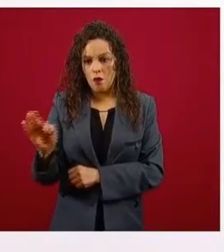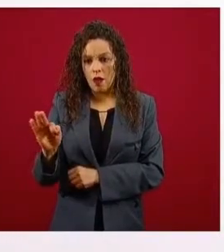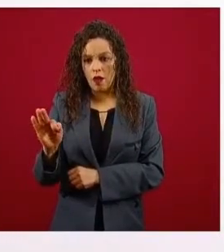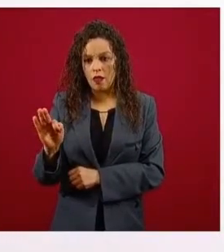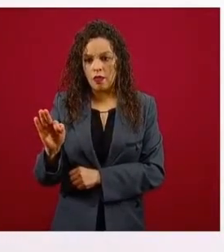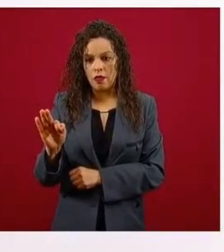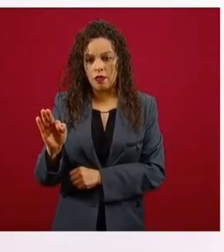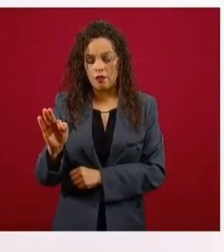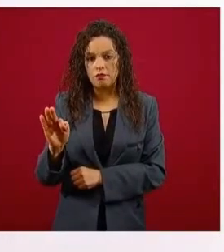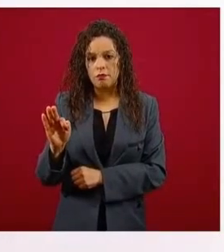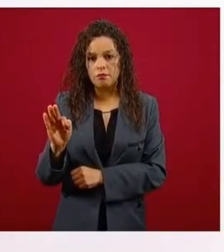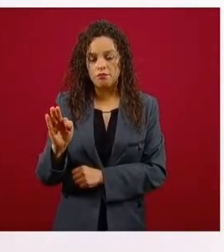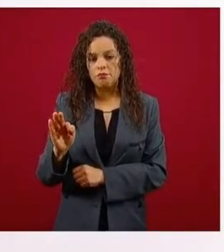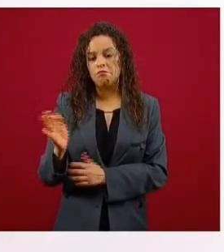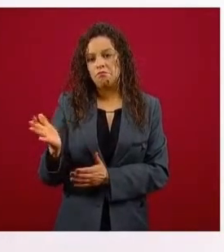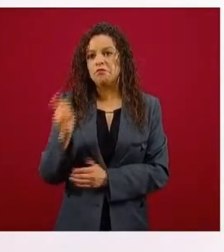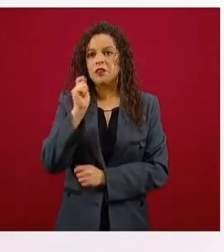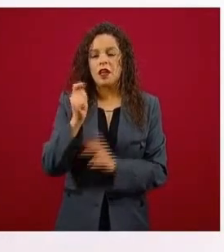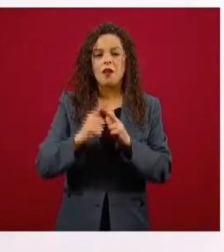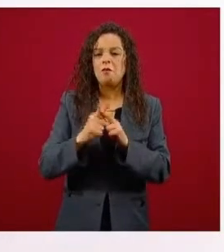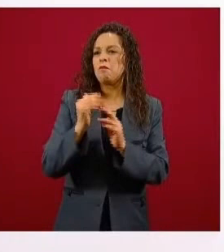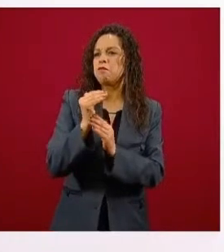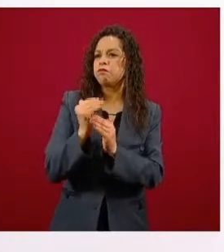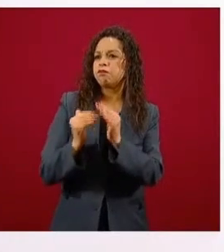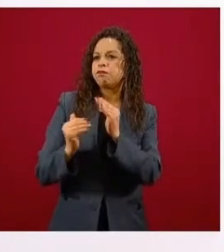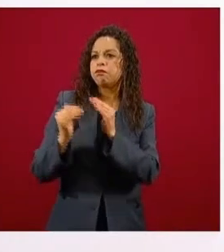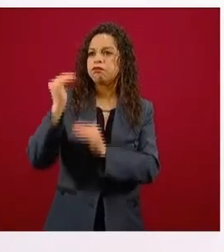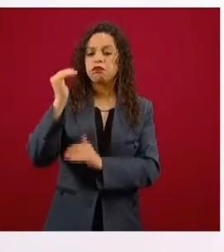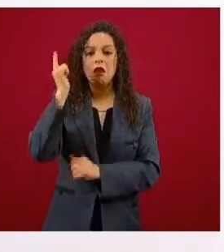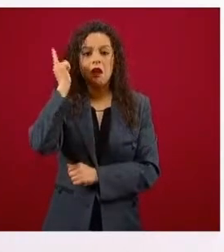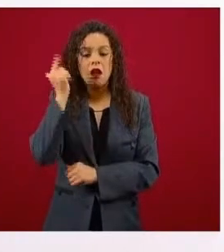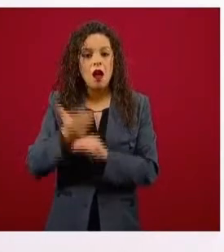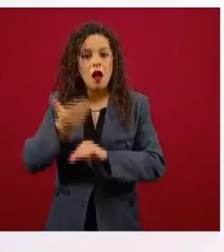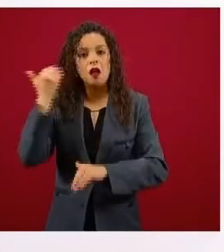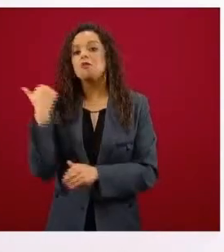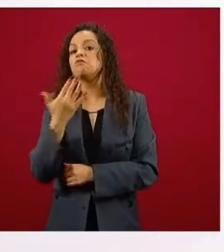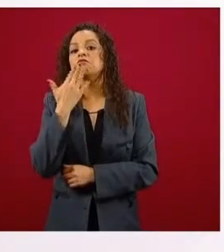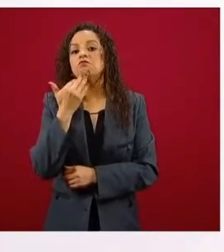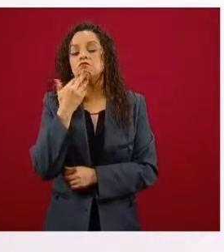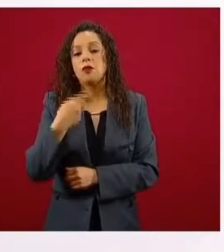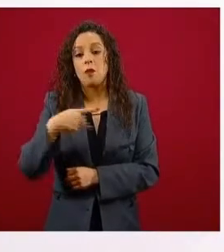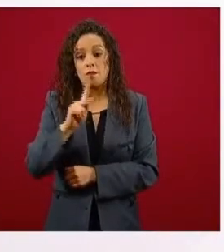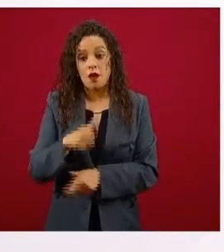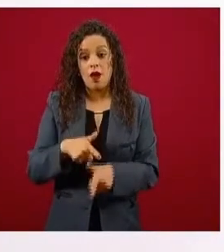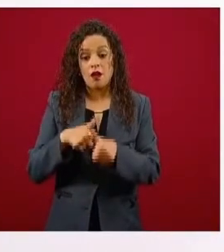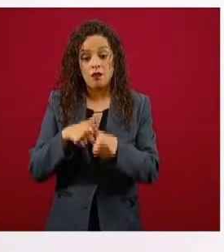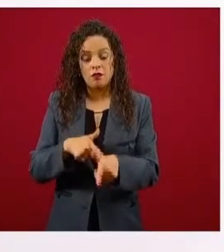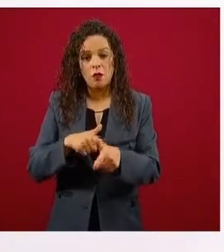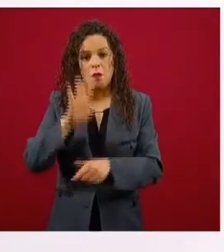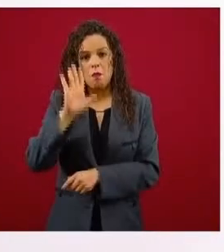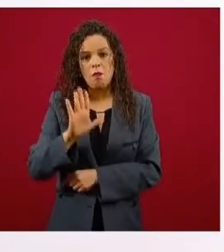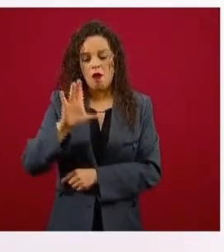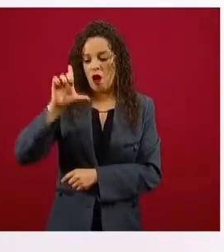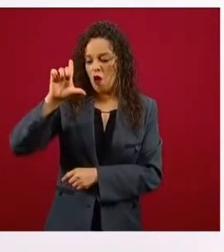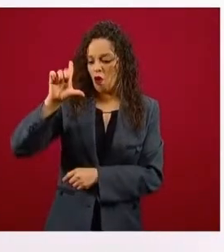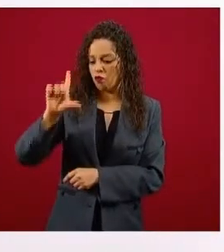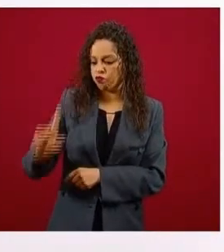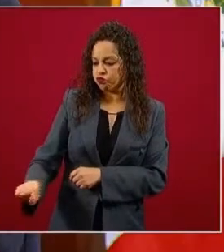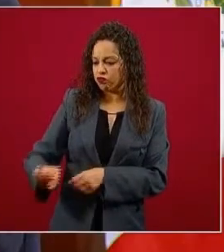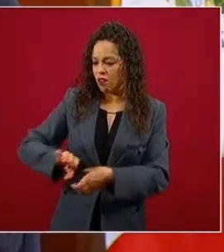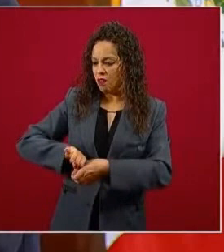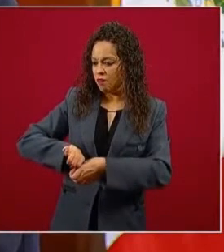se alcanzaría mientras subsistieran las actuales condiciones de miseria